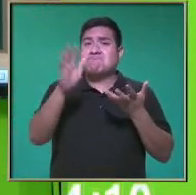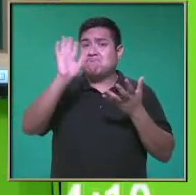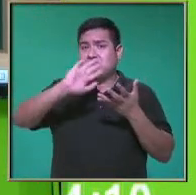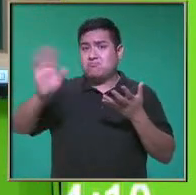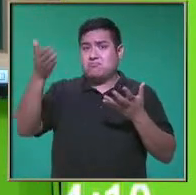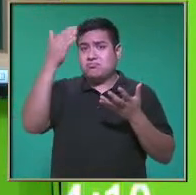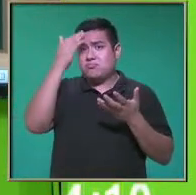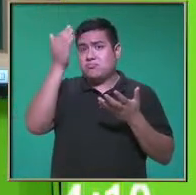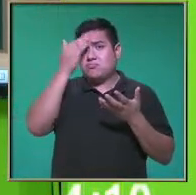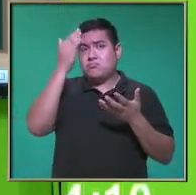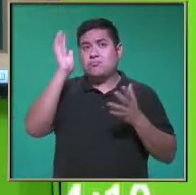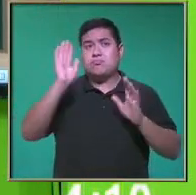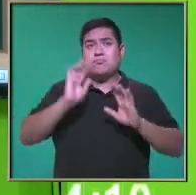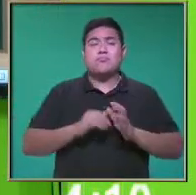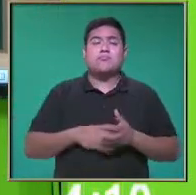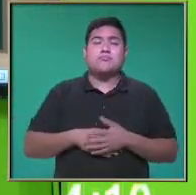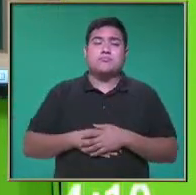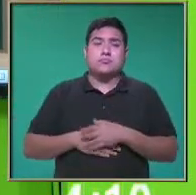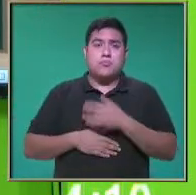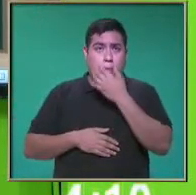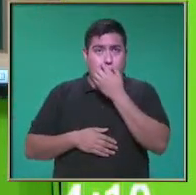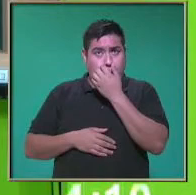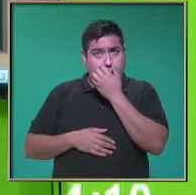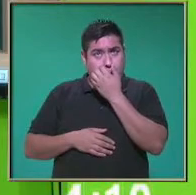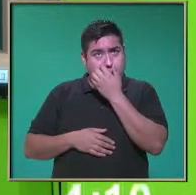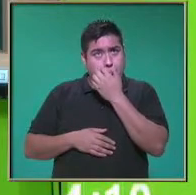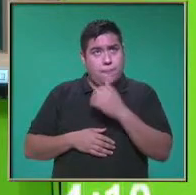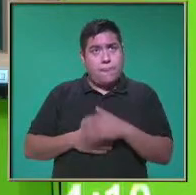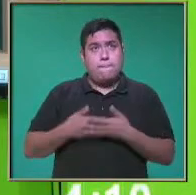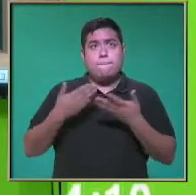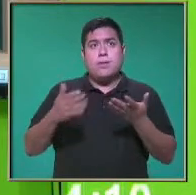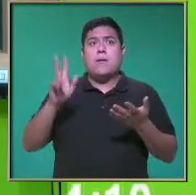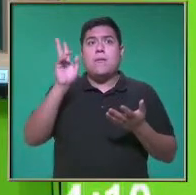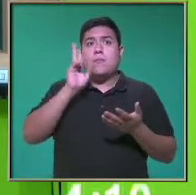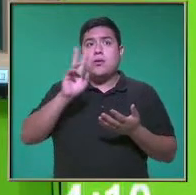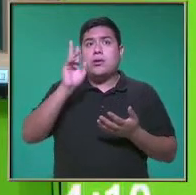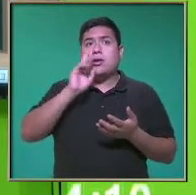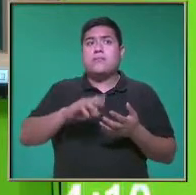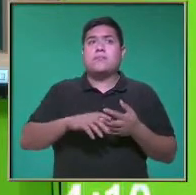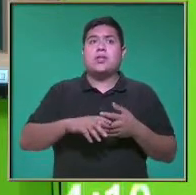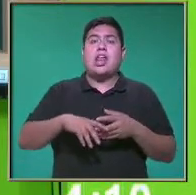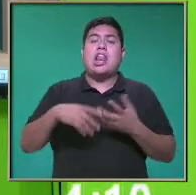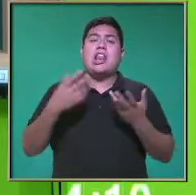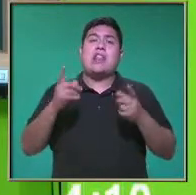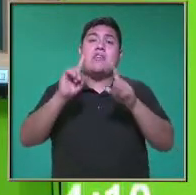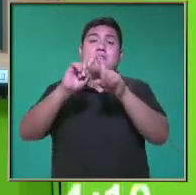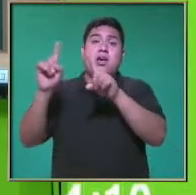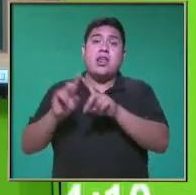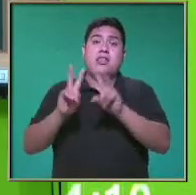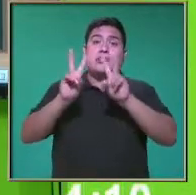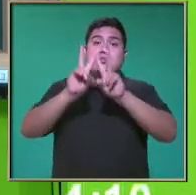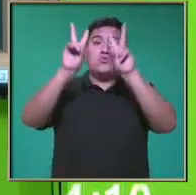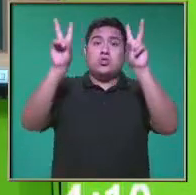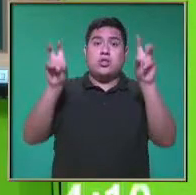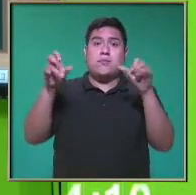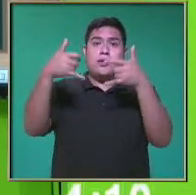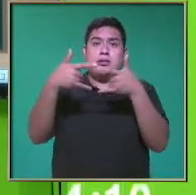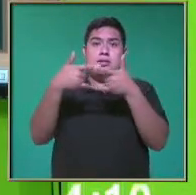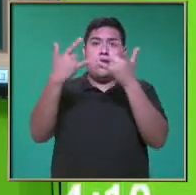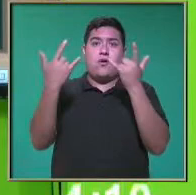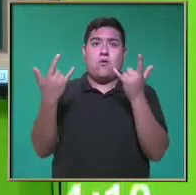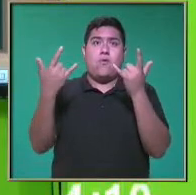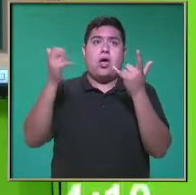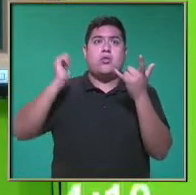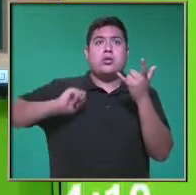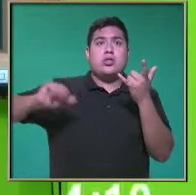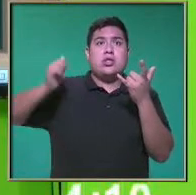los aprendizajes previos o los conocimientos previos? Well, we know the name of classic stories, fantasy stories, the